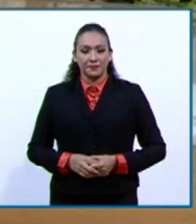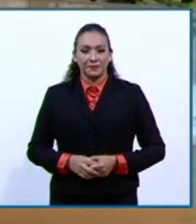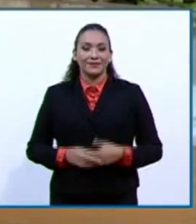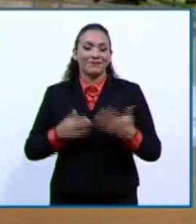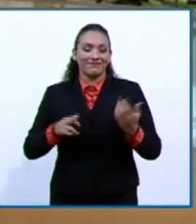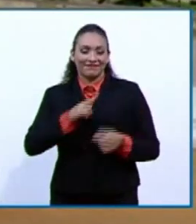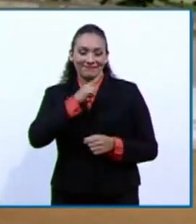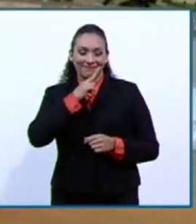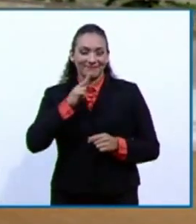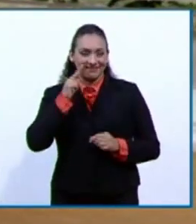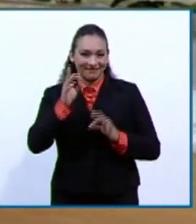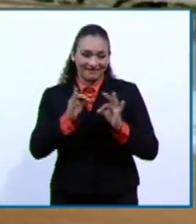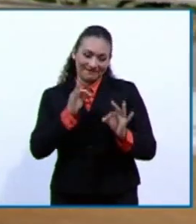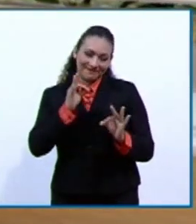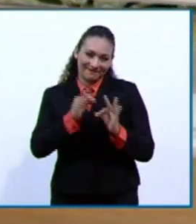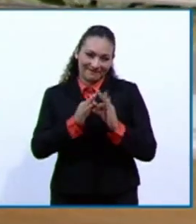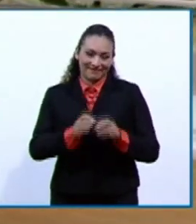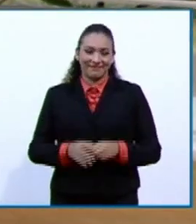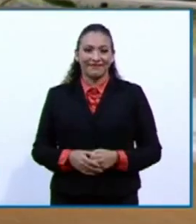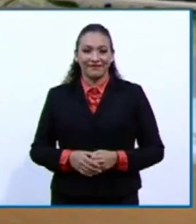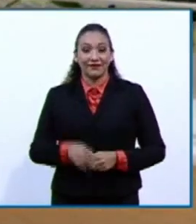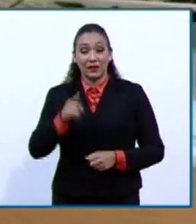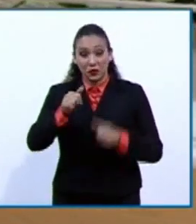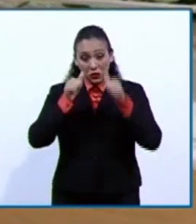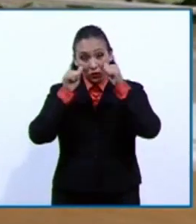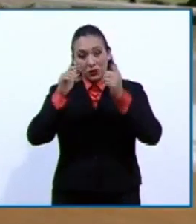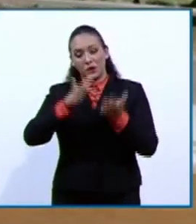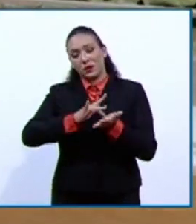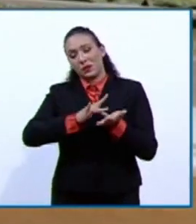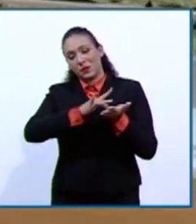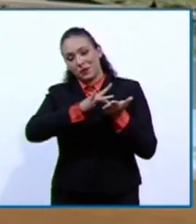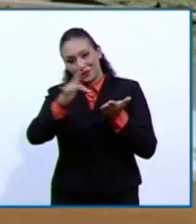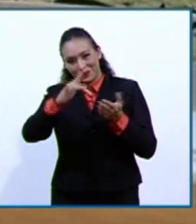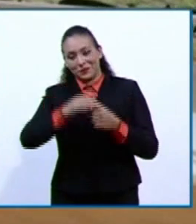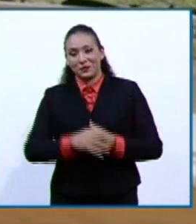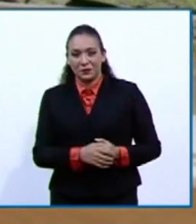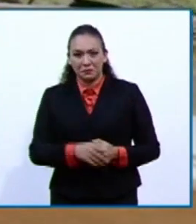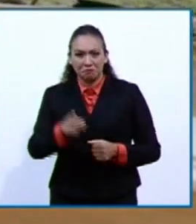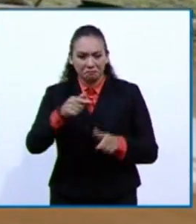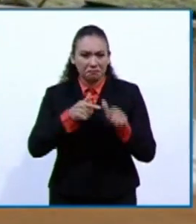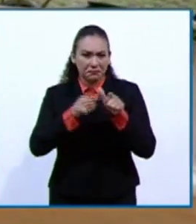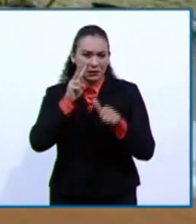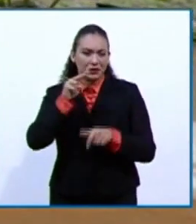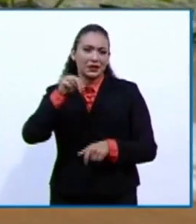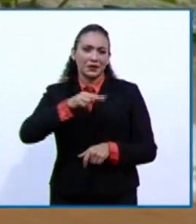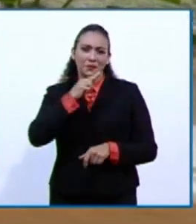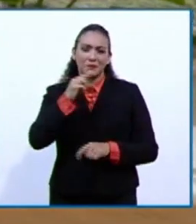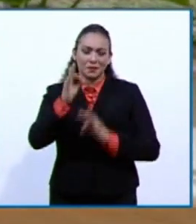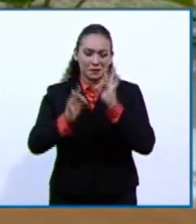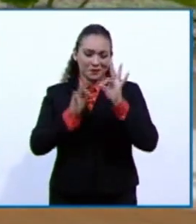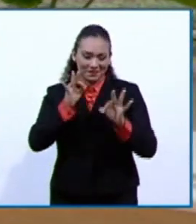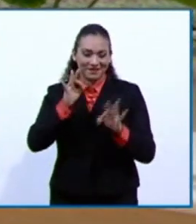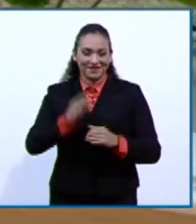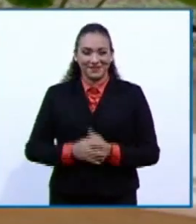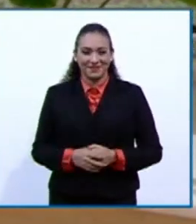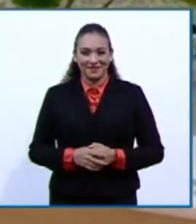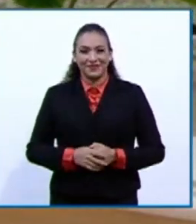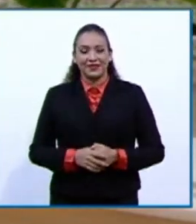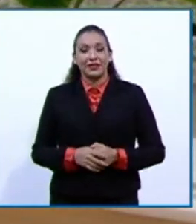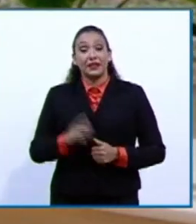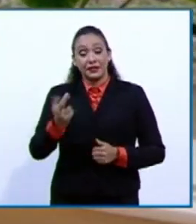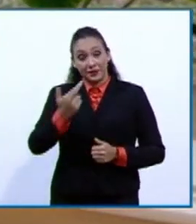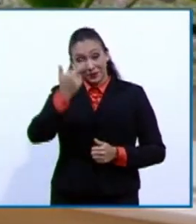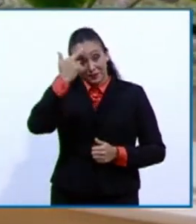Y es así como llegamos al final de este espacio de noticias, como siempre agradeciendo e invitándole a mantenerse aquí en la señal del canal del